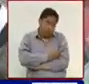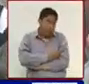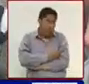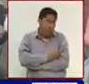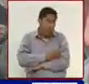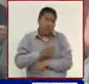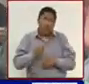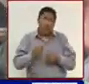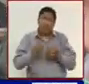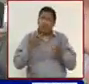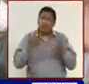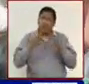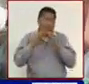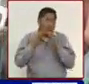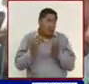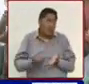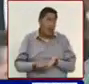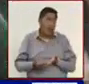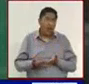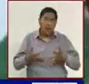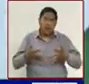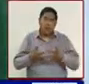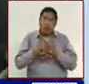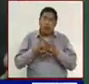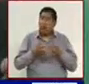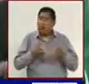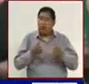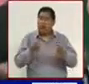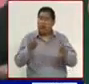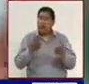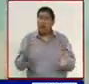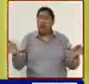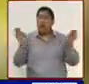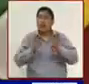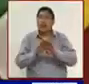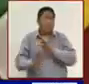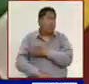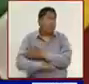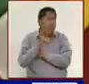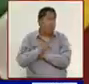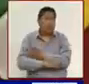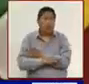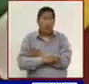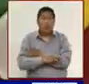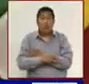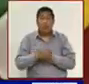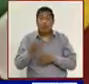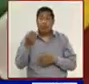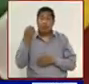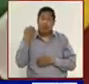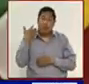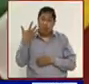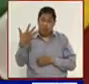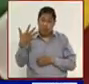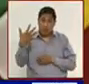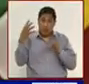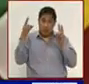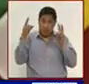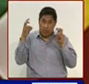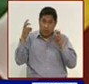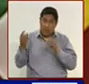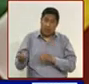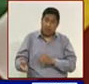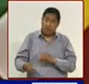sin clases, con bloqueo de carreteras y cierre de fronteras a nivel nacional. Los 5 puntos que nos han